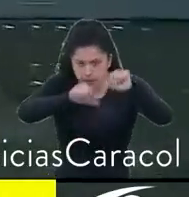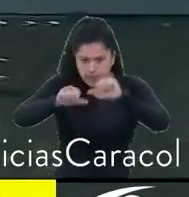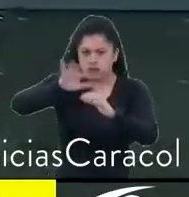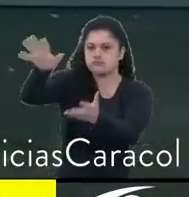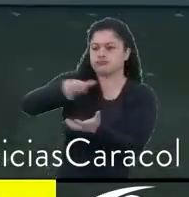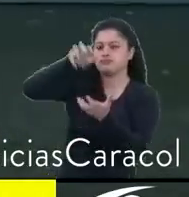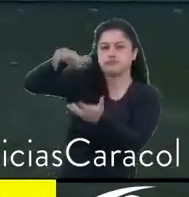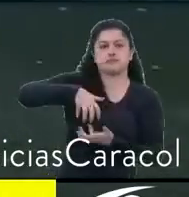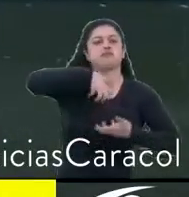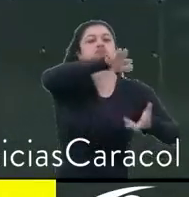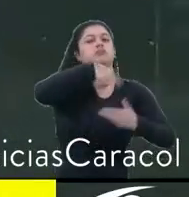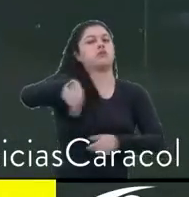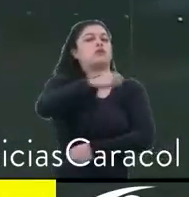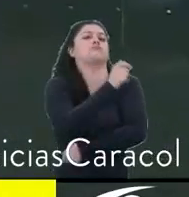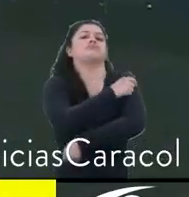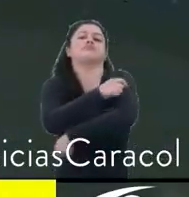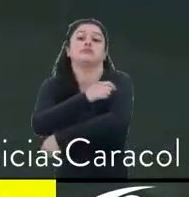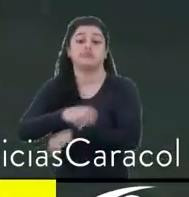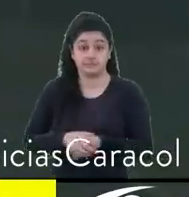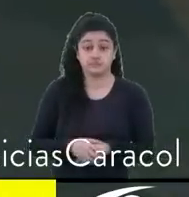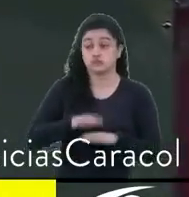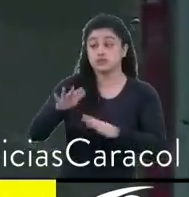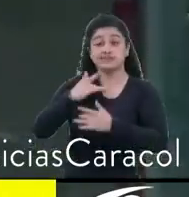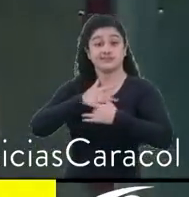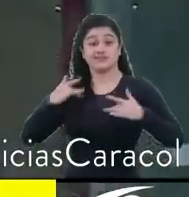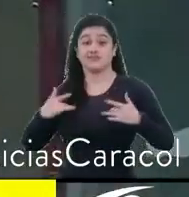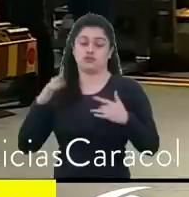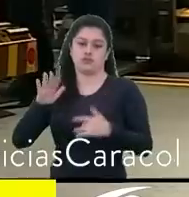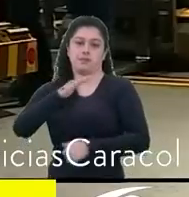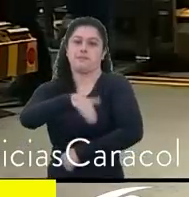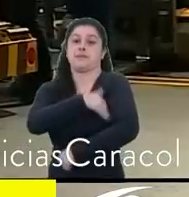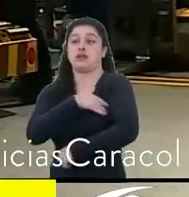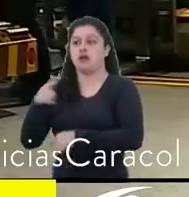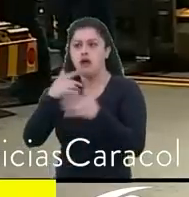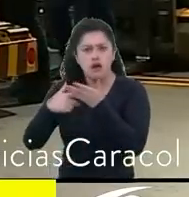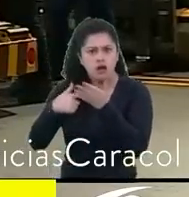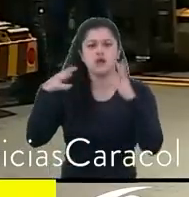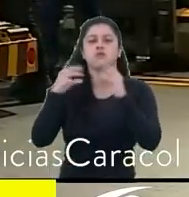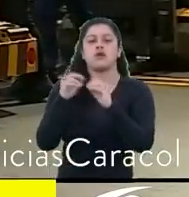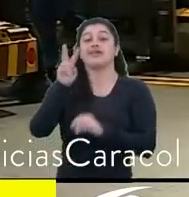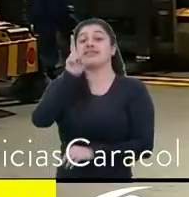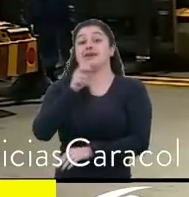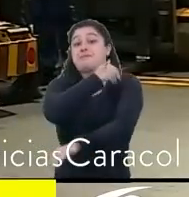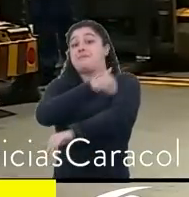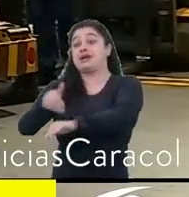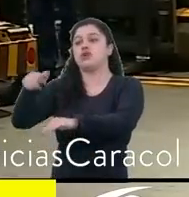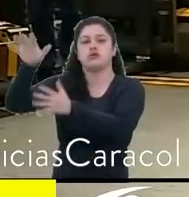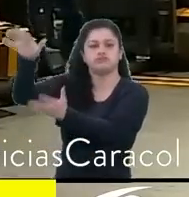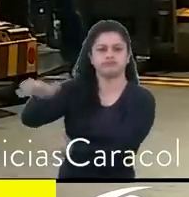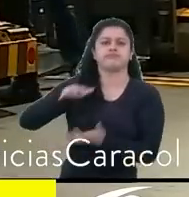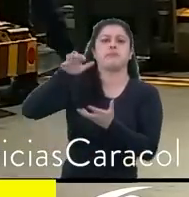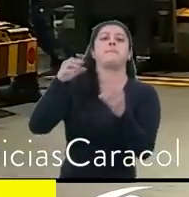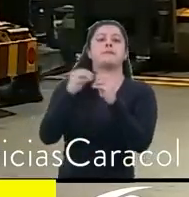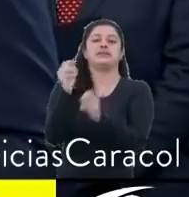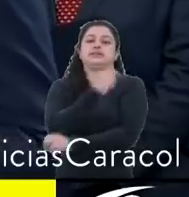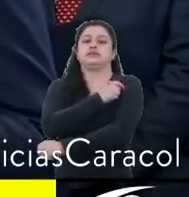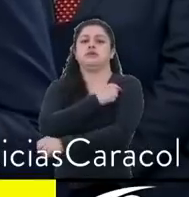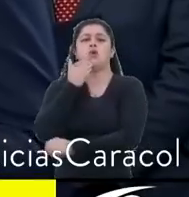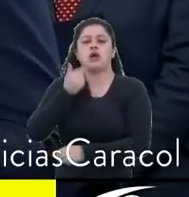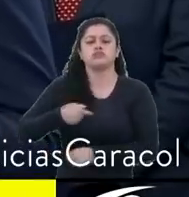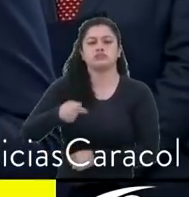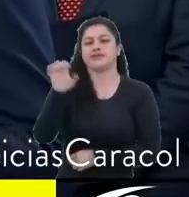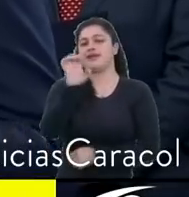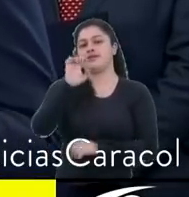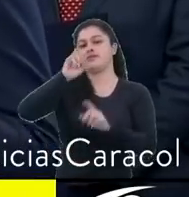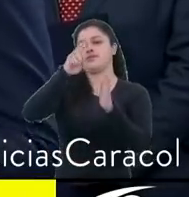de Salud confirmó que están en negociación otros 20 millones de biológicos que llegarían al país en enero de 2022. Nosotros